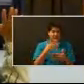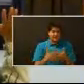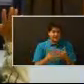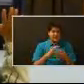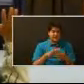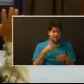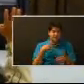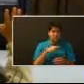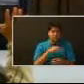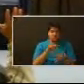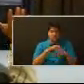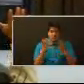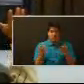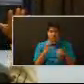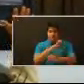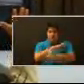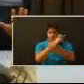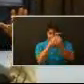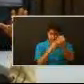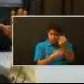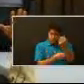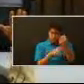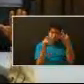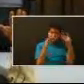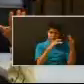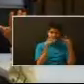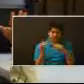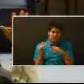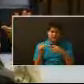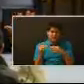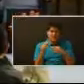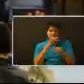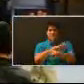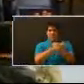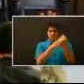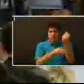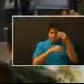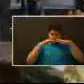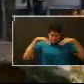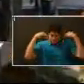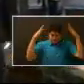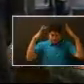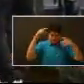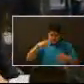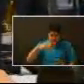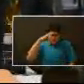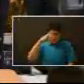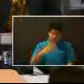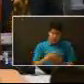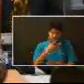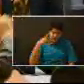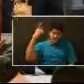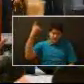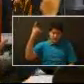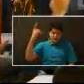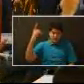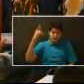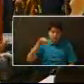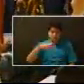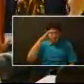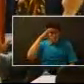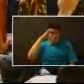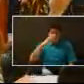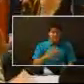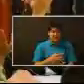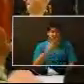como poderoso guerrero, como poderoso gigante. Hoy créele a Dios, créele a